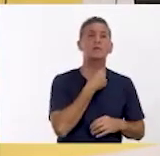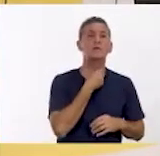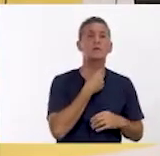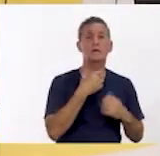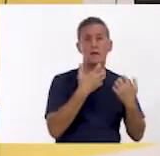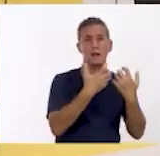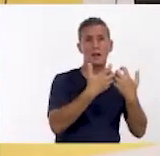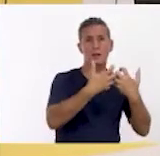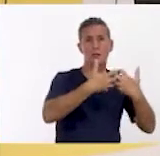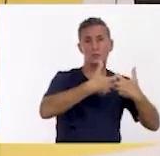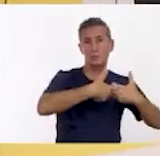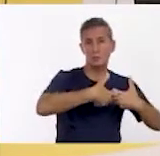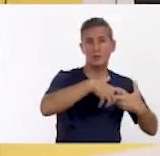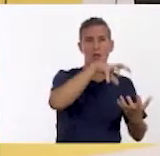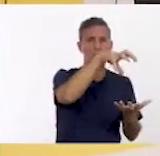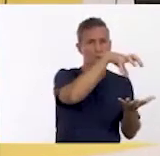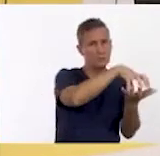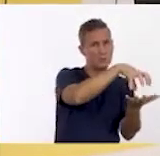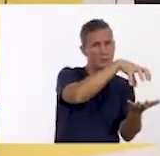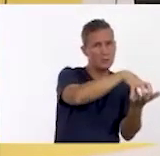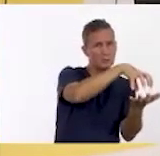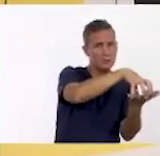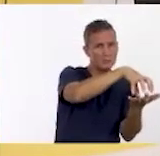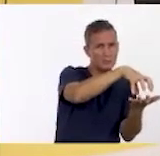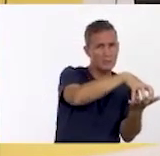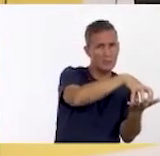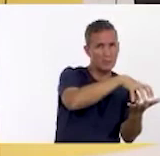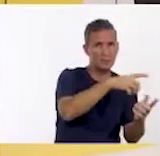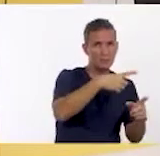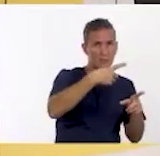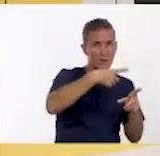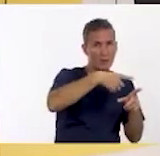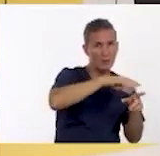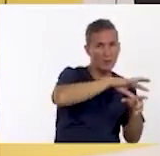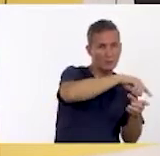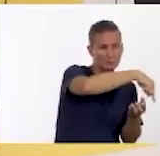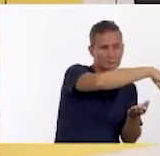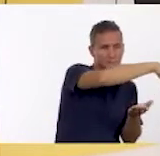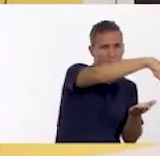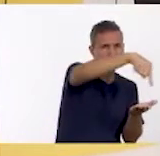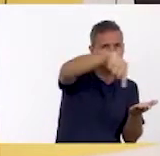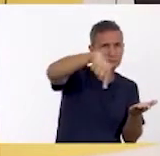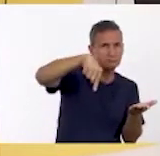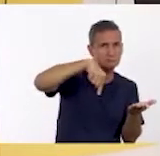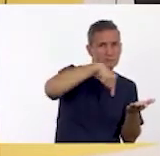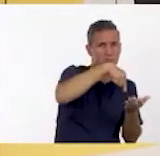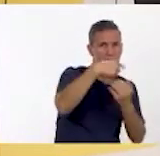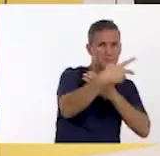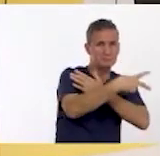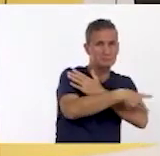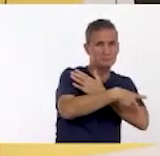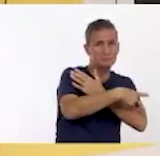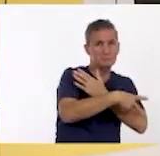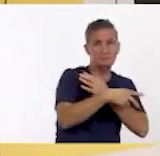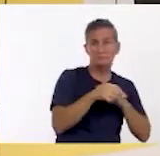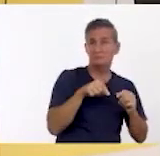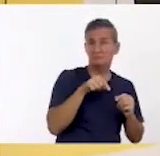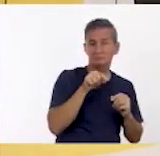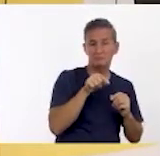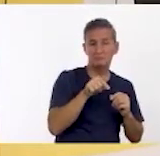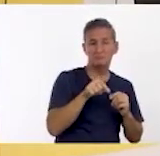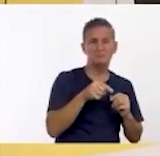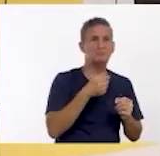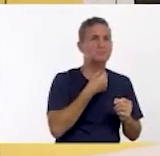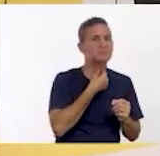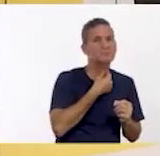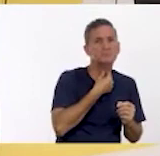ciudades, la industria está en la capital. El resto del país sencillamente está en la pobreza.